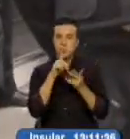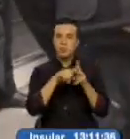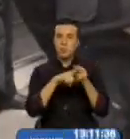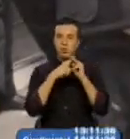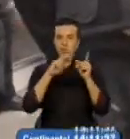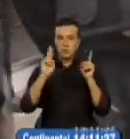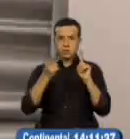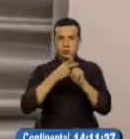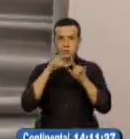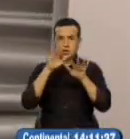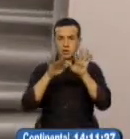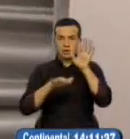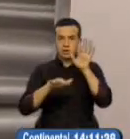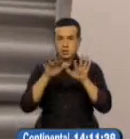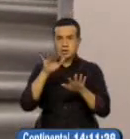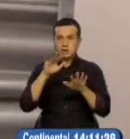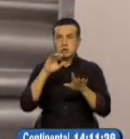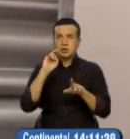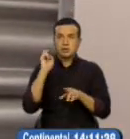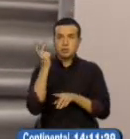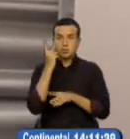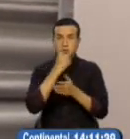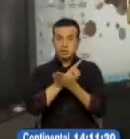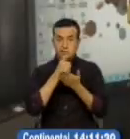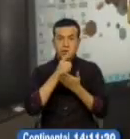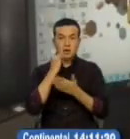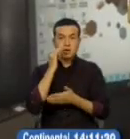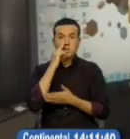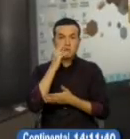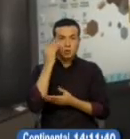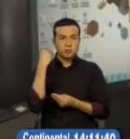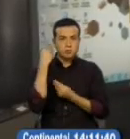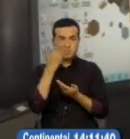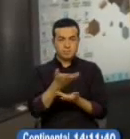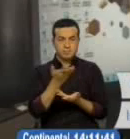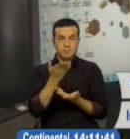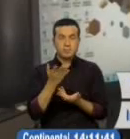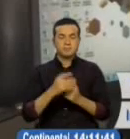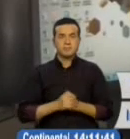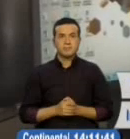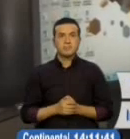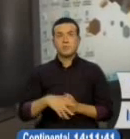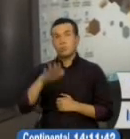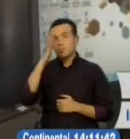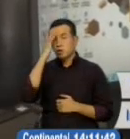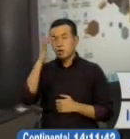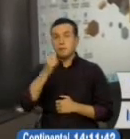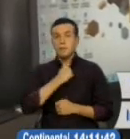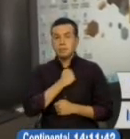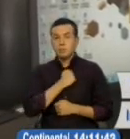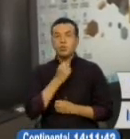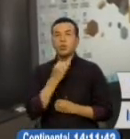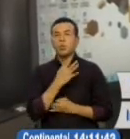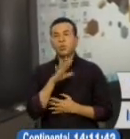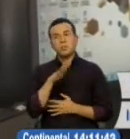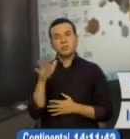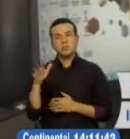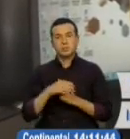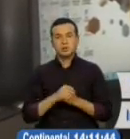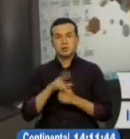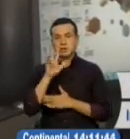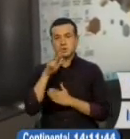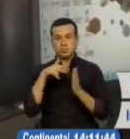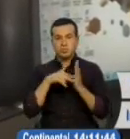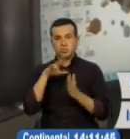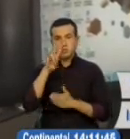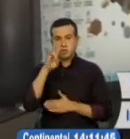de la segunda semana del mes de junio del presente año. Debido a que no pudo superar una deficiencia patrimonial de aproximadamente